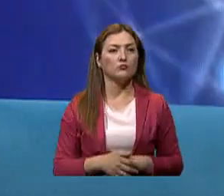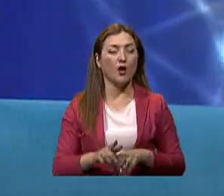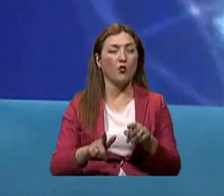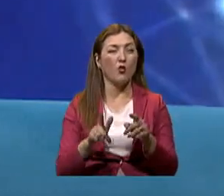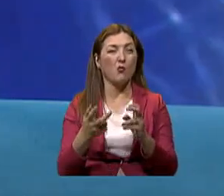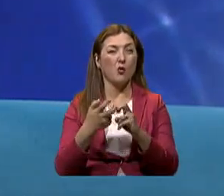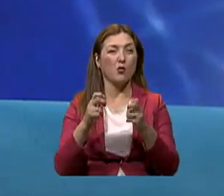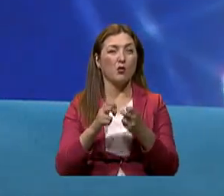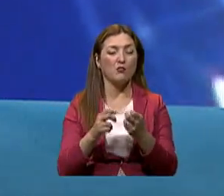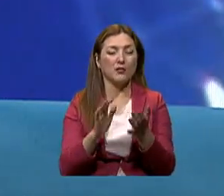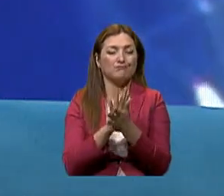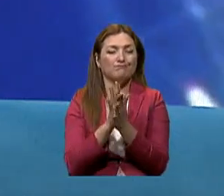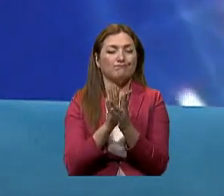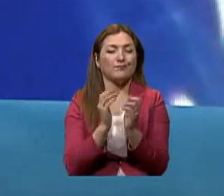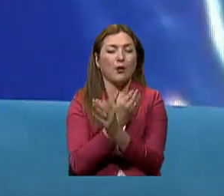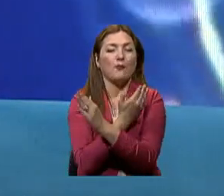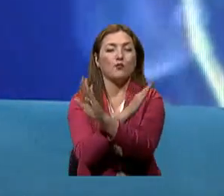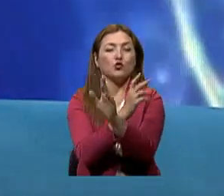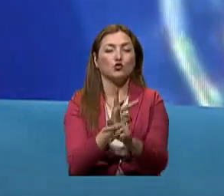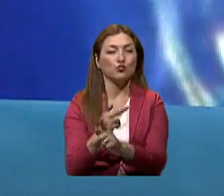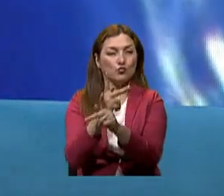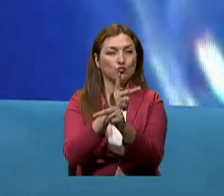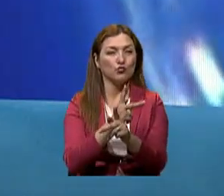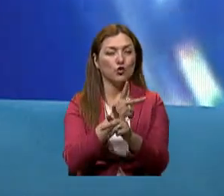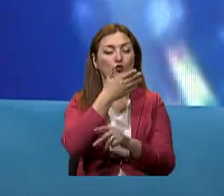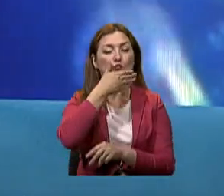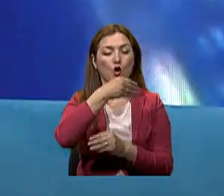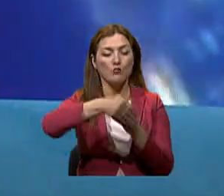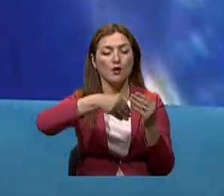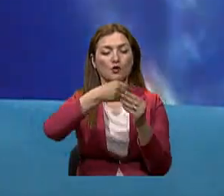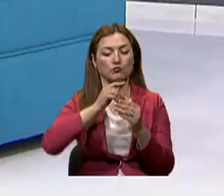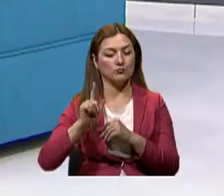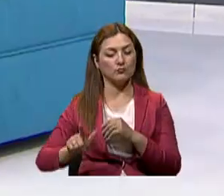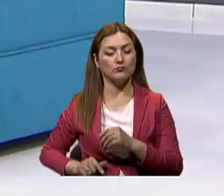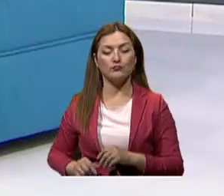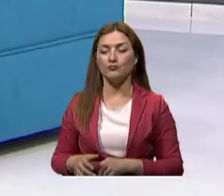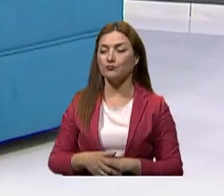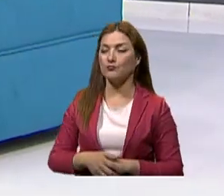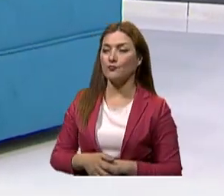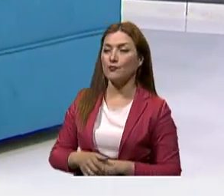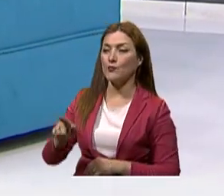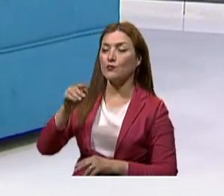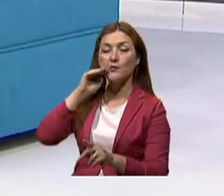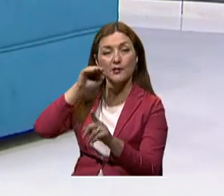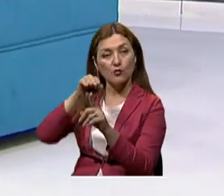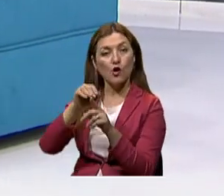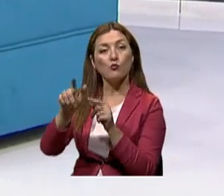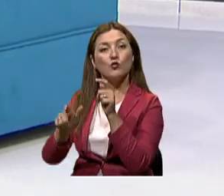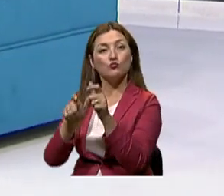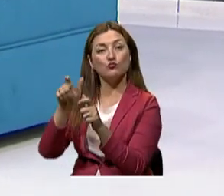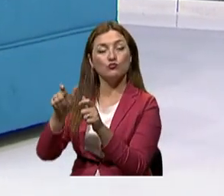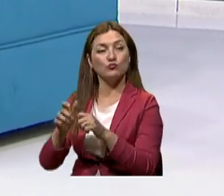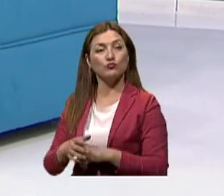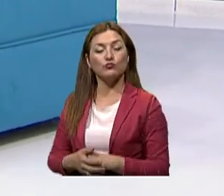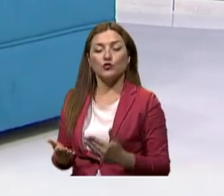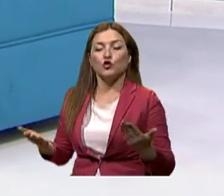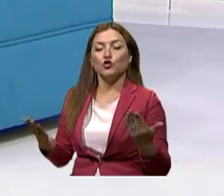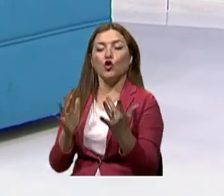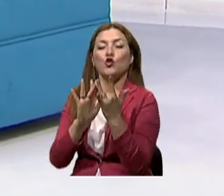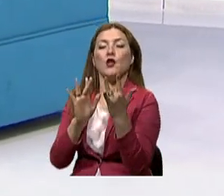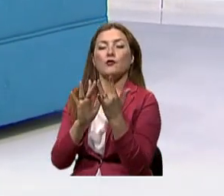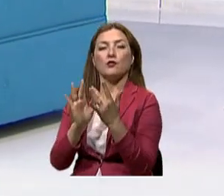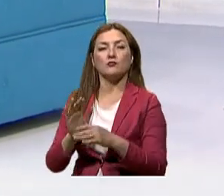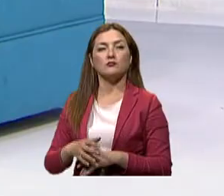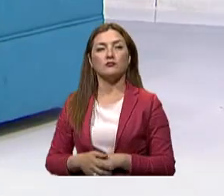porque es prevención, es cuidado, Perfecto, es la mejor inversión. Mensaje. Mi querido Javier, ¿y el mensaje para la gente y finalmente dónde te podemos